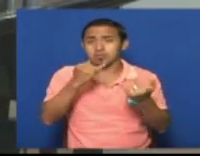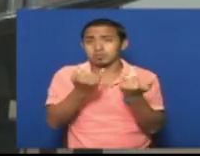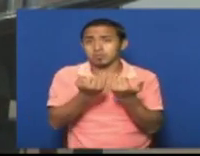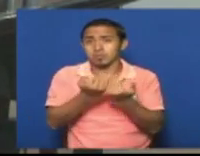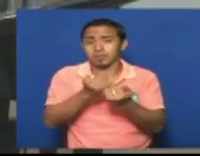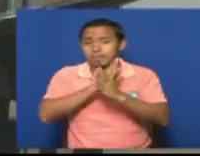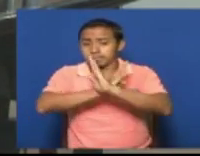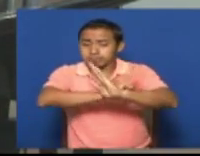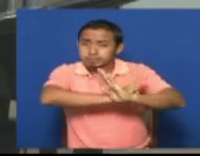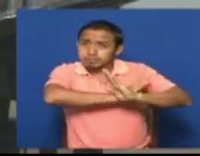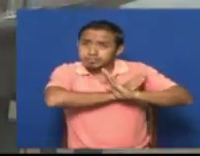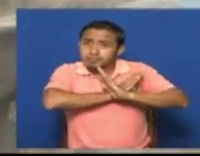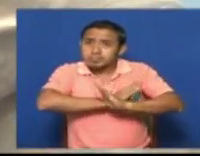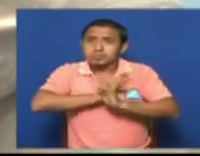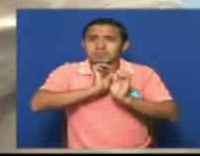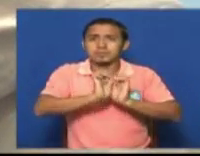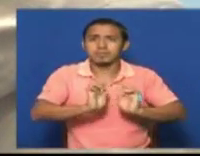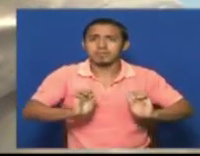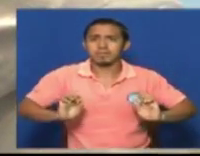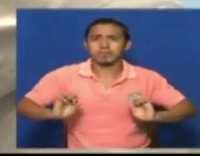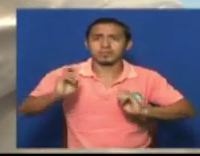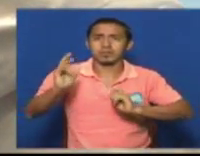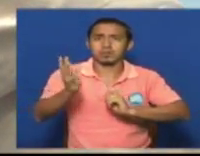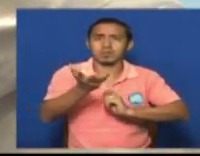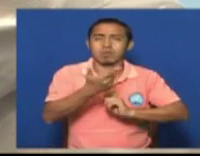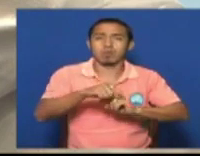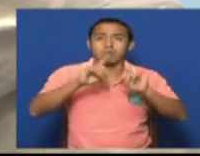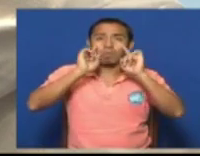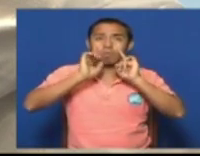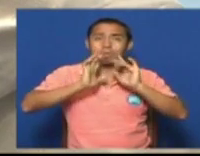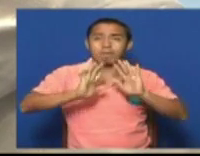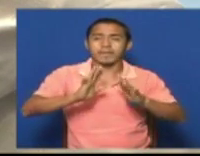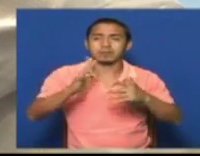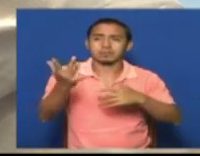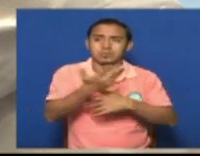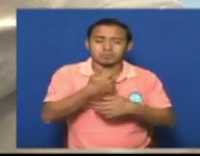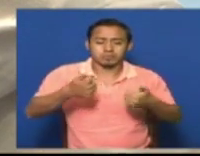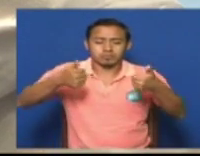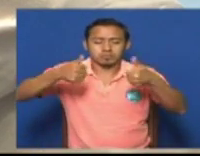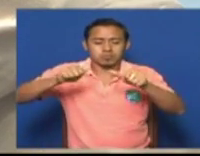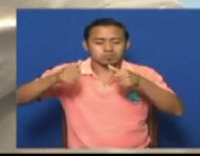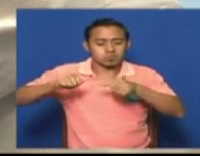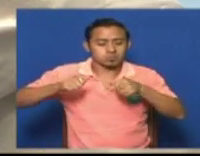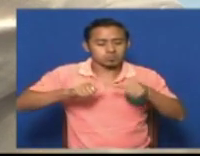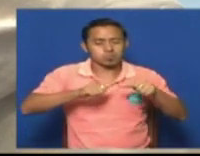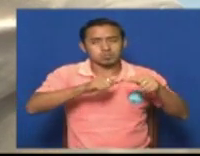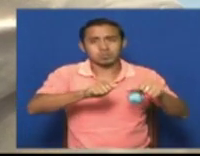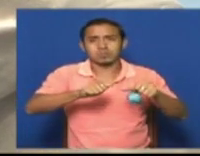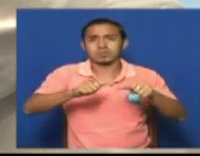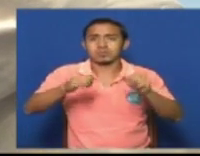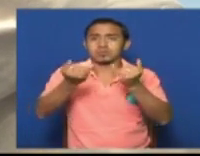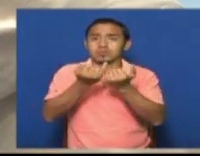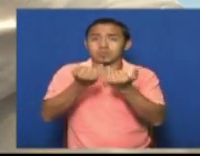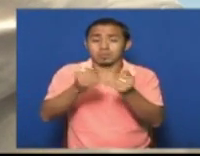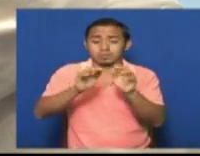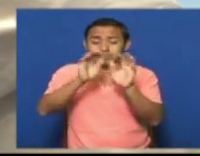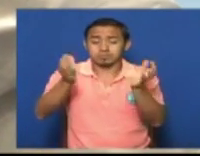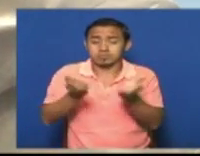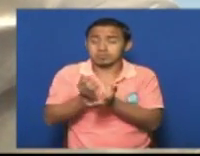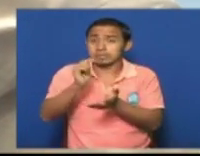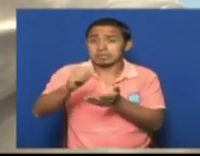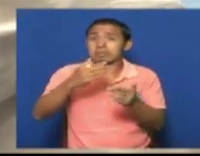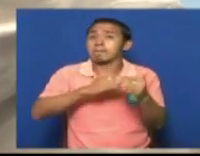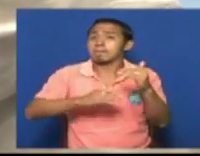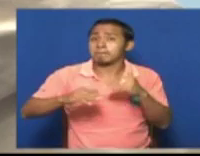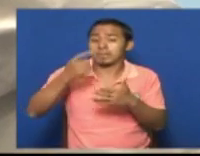mitad de la población de la humanidad y tiene un consenso universal un consenso planetario es el tratado que más